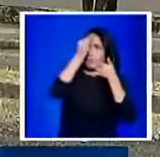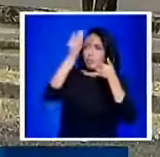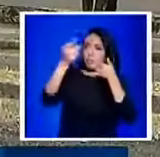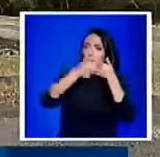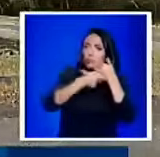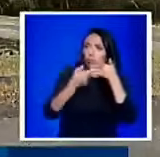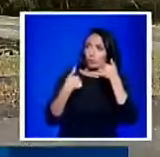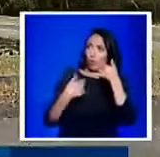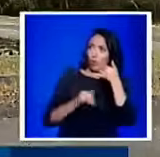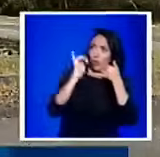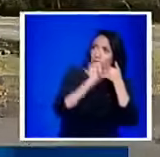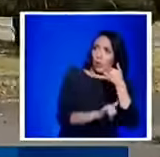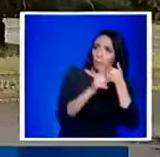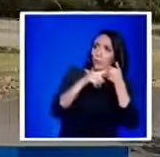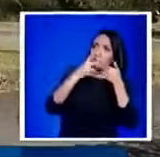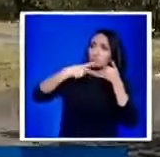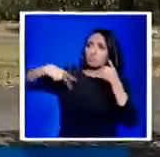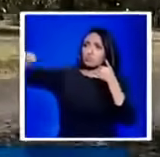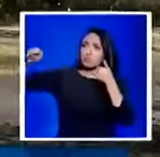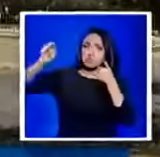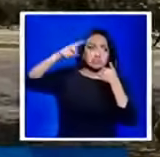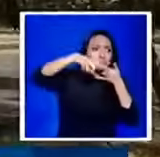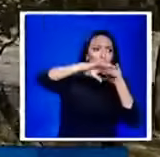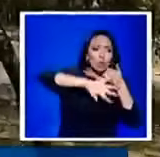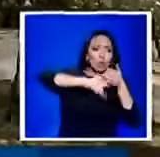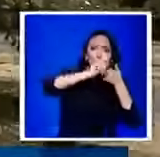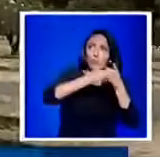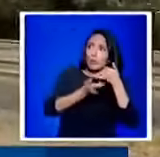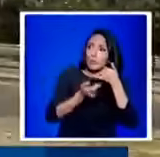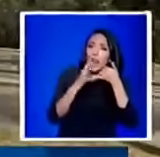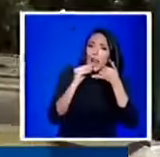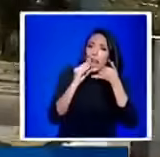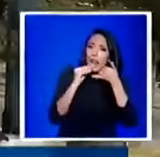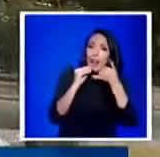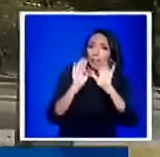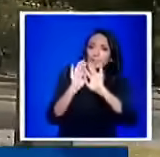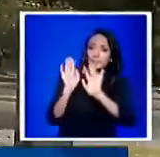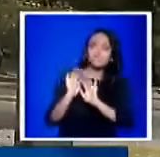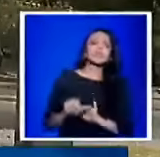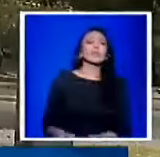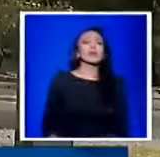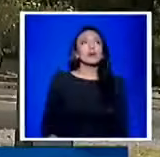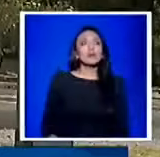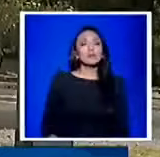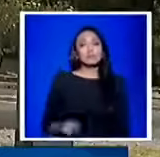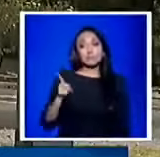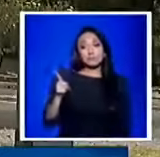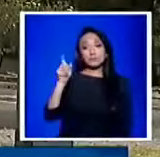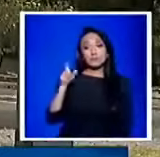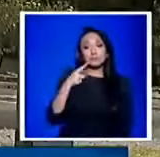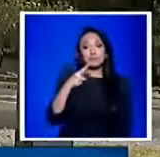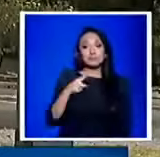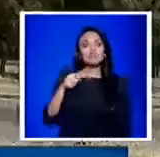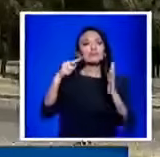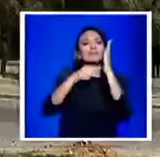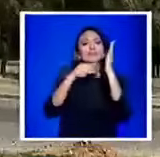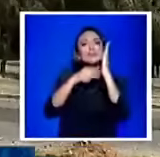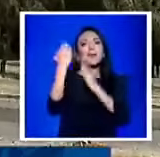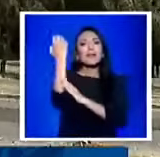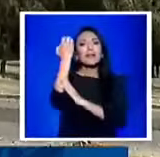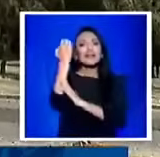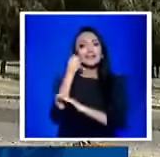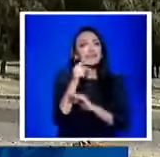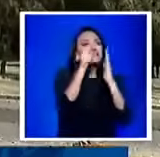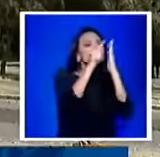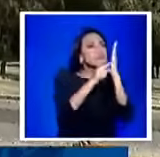mi vehículo no estaba y que se habían robado. Intentó utilizar estos dispositivos ubicados en el parque para casos de